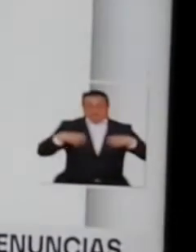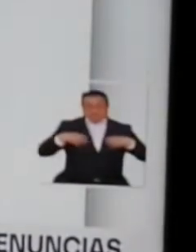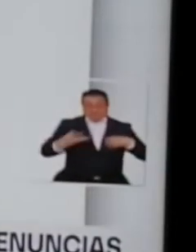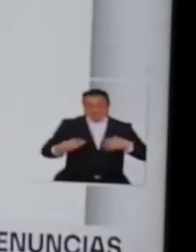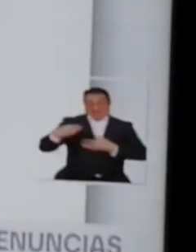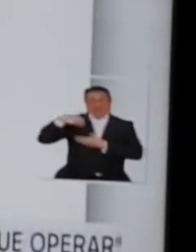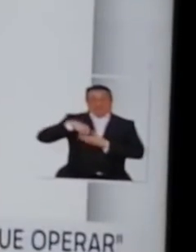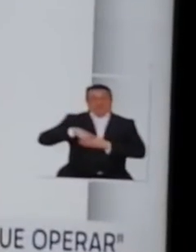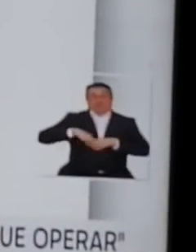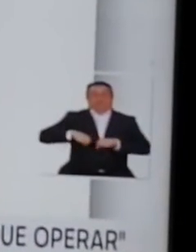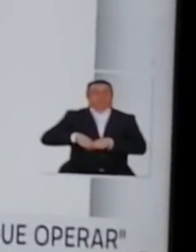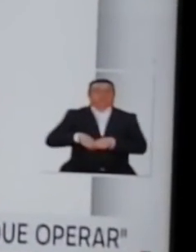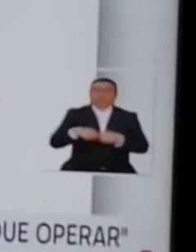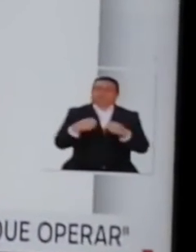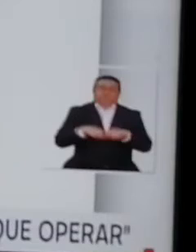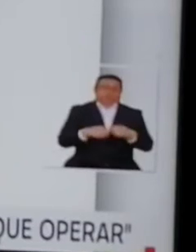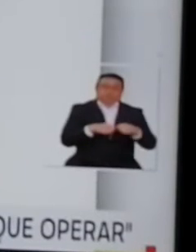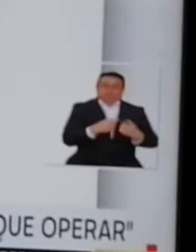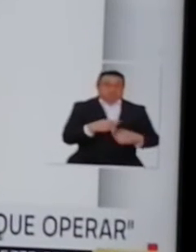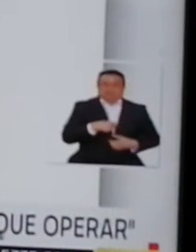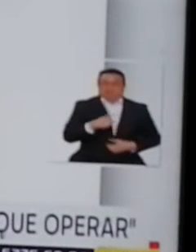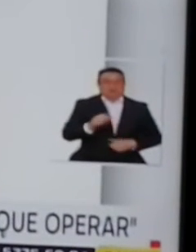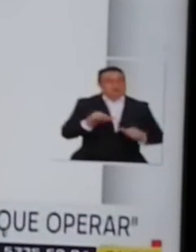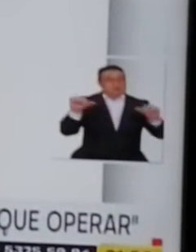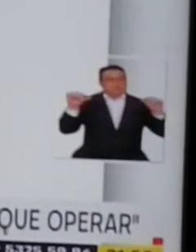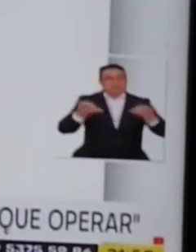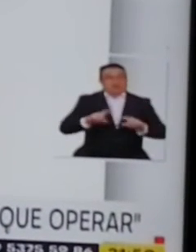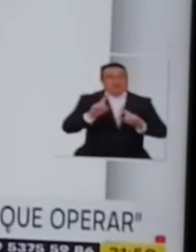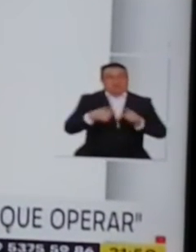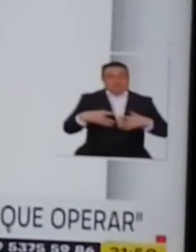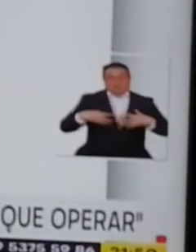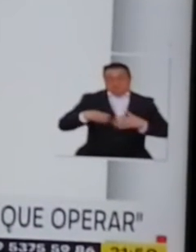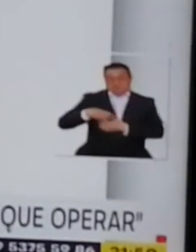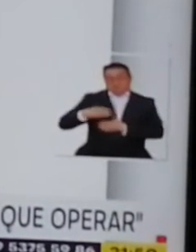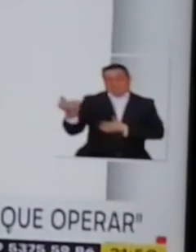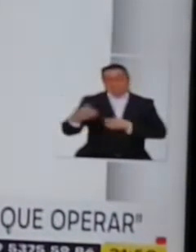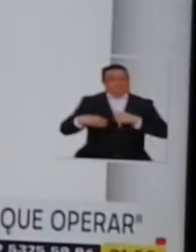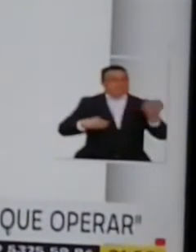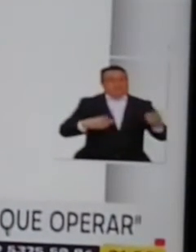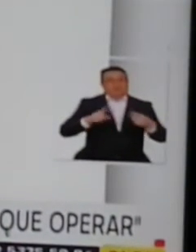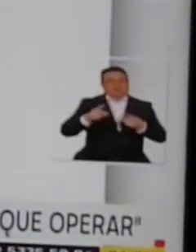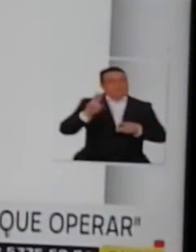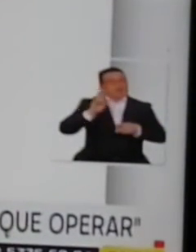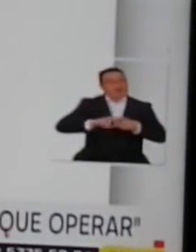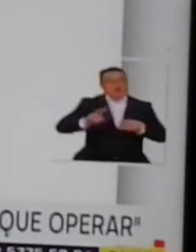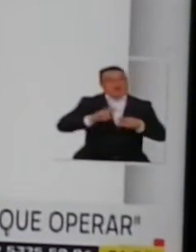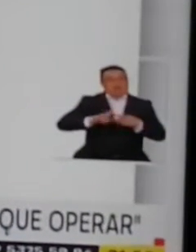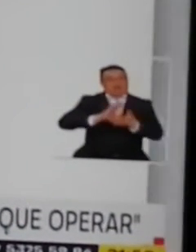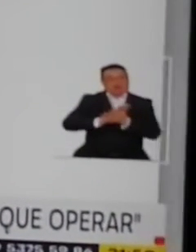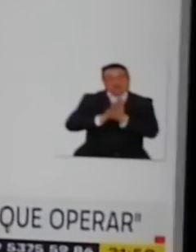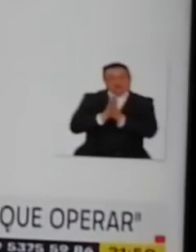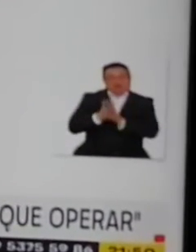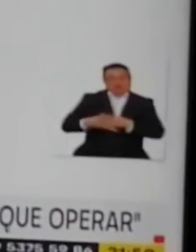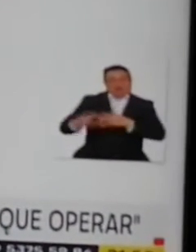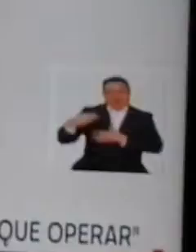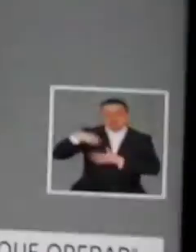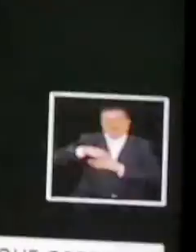estaban todas destruidas, que no estaba bien, que tenían que sacarme las prótesis y arreglar todo lo que estaba dentro